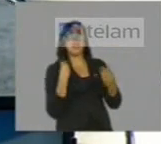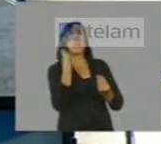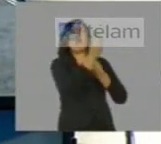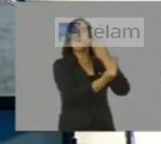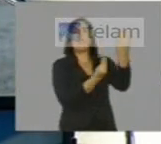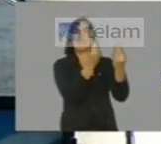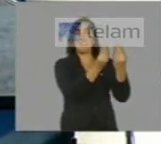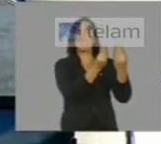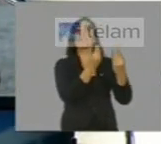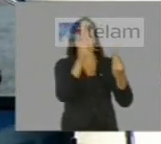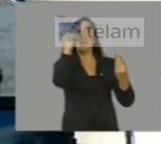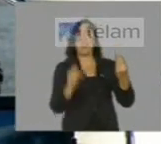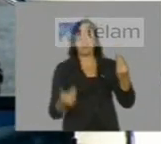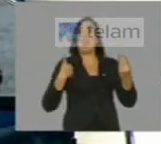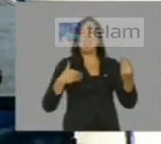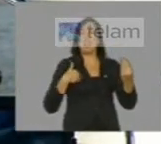y federal.